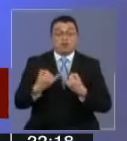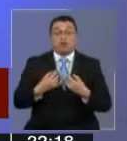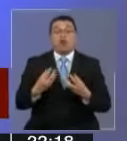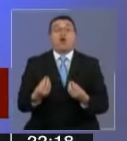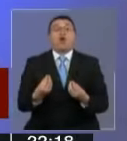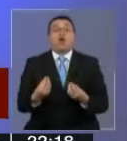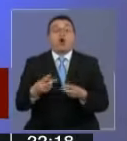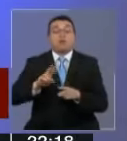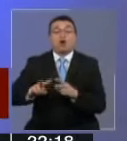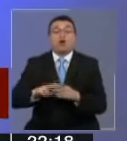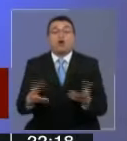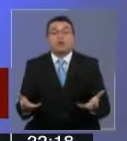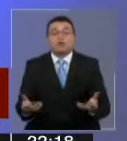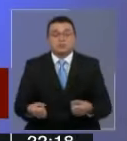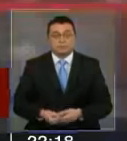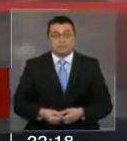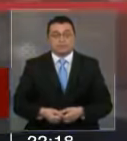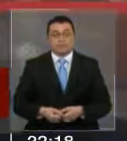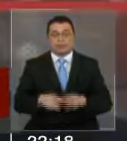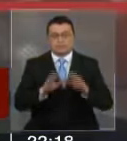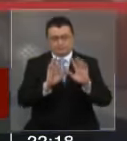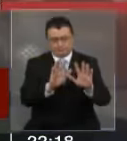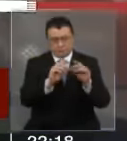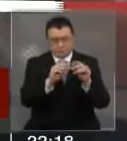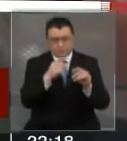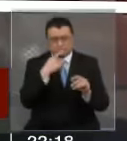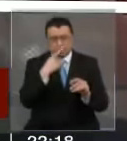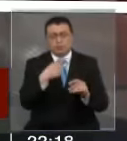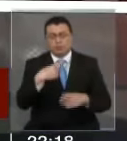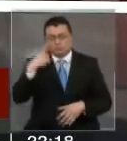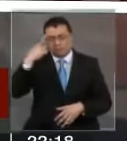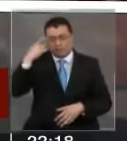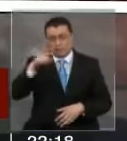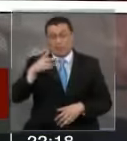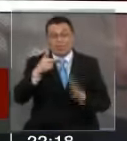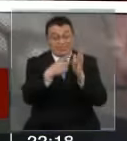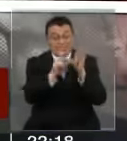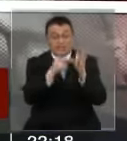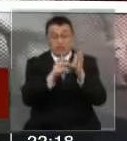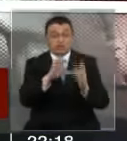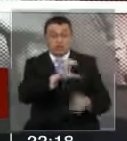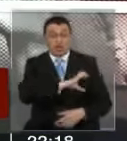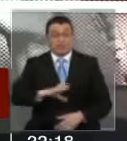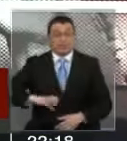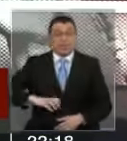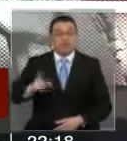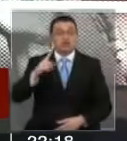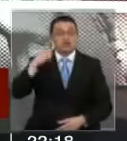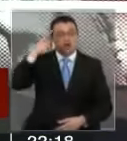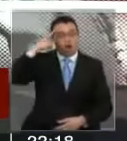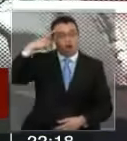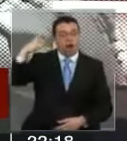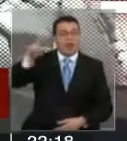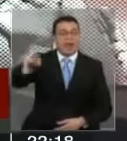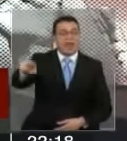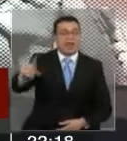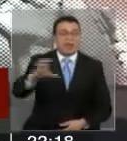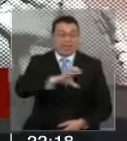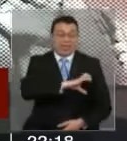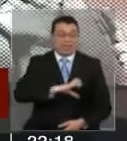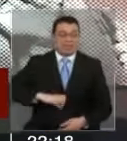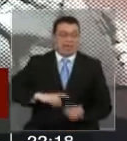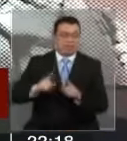adecuadas? Ahora, perdón, Alberto, pero el problema también creo que yo, y te doy el tiro a la palabra, Hernán, es que el diagnóstico del Estado tampoco se cree. Hay un problema de credibilidad en lo que hace el